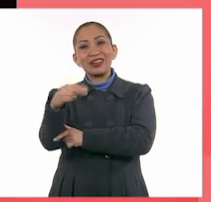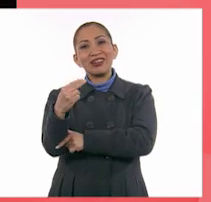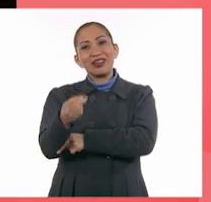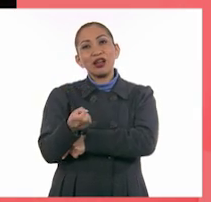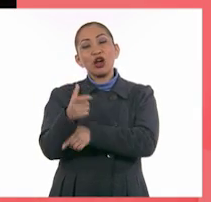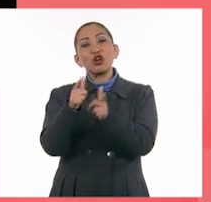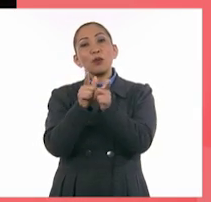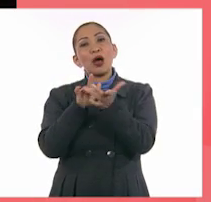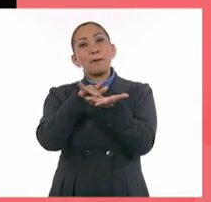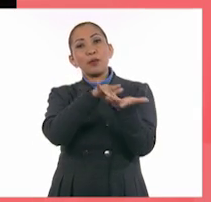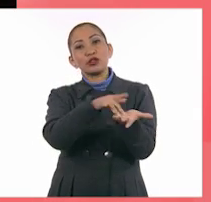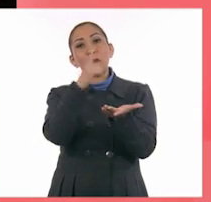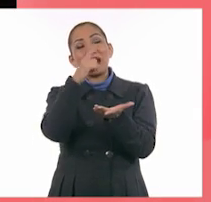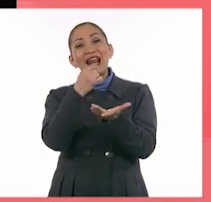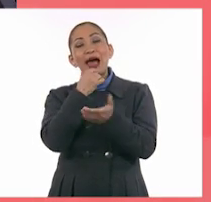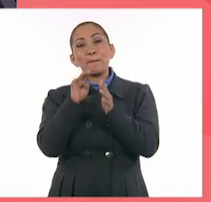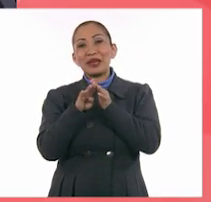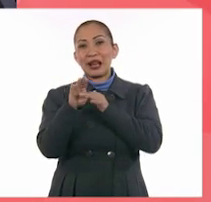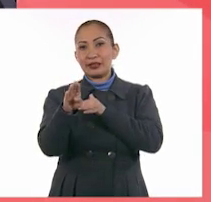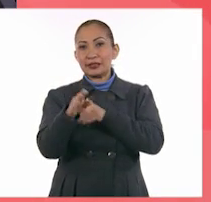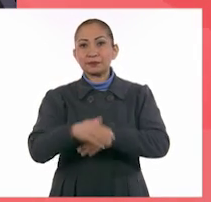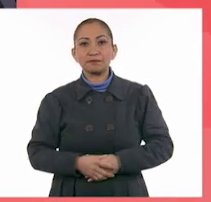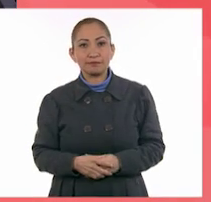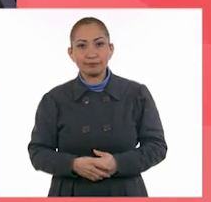llama Grupo de Apoyo para Alumnos Migrantes.